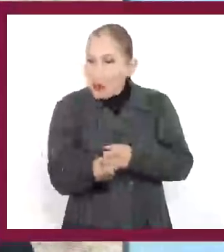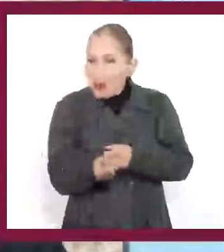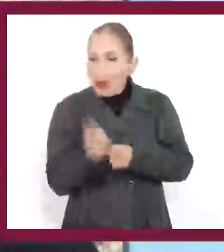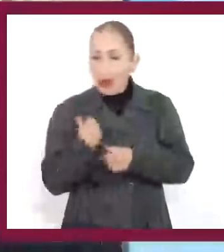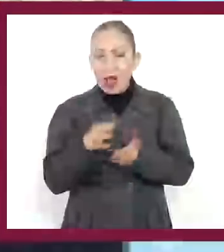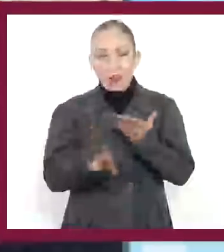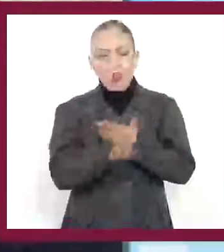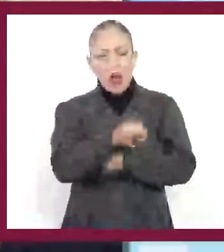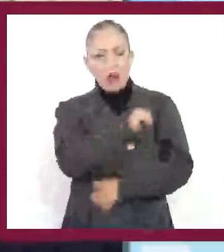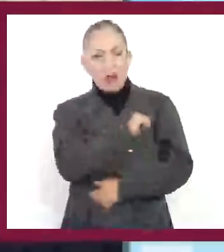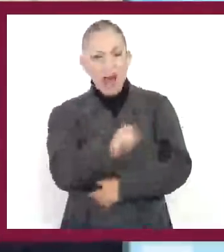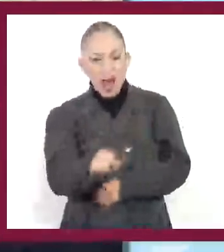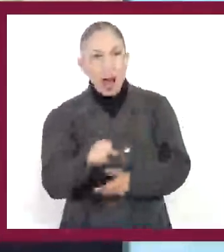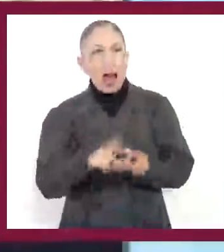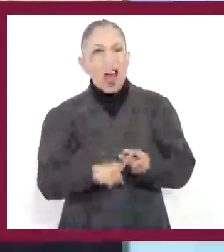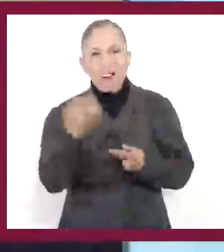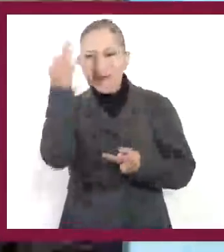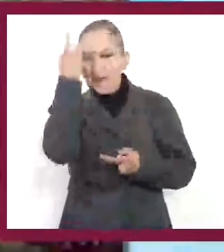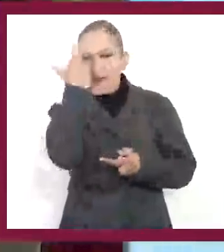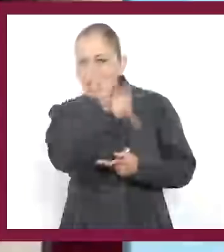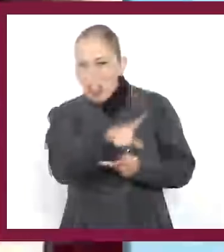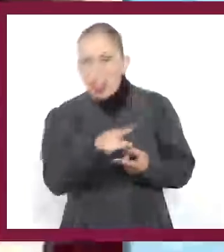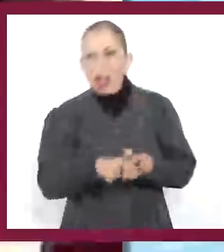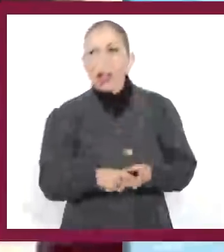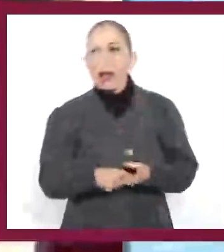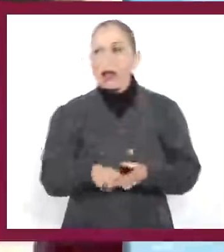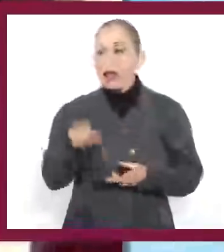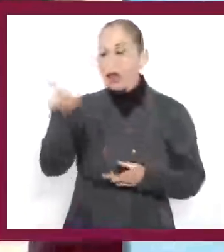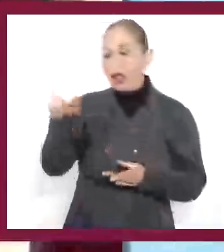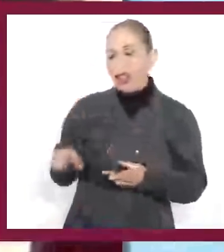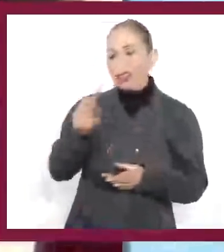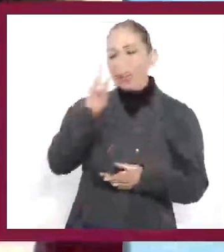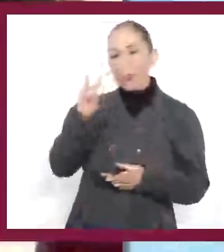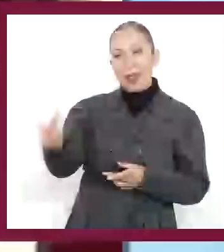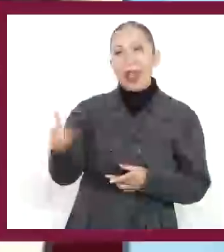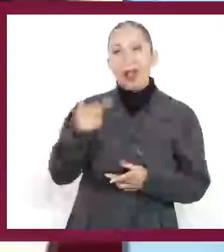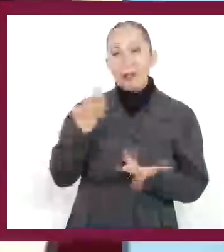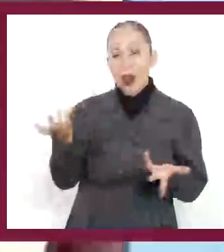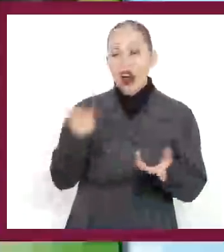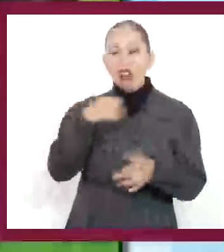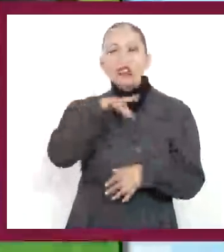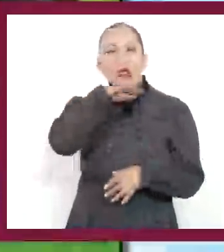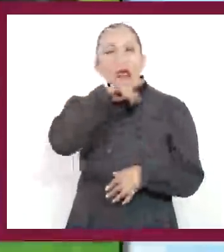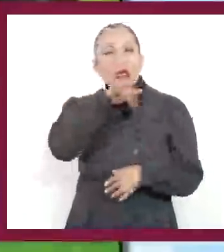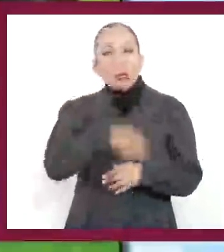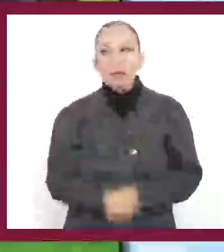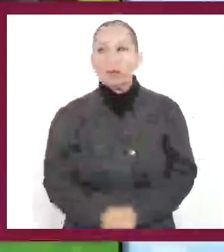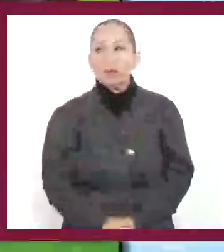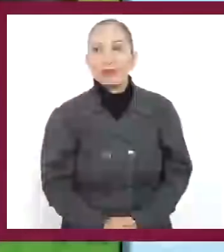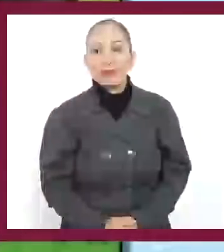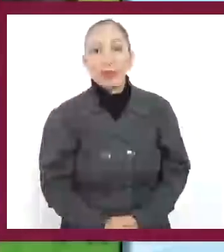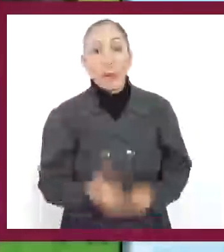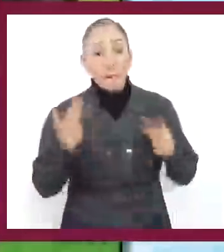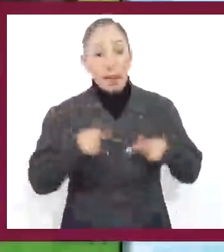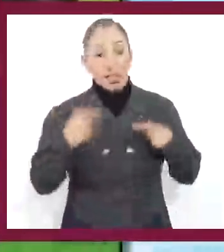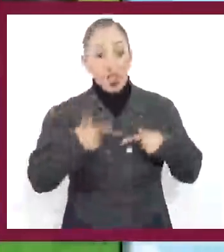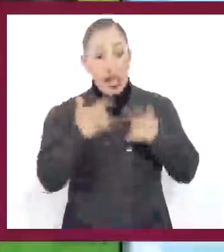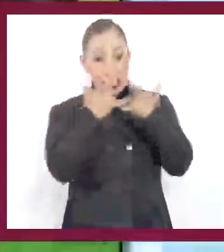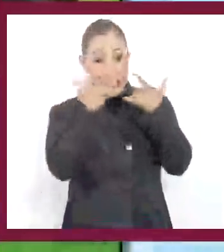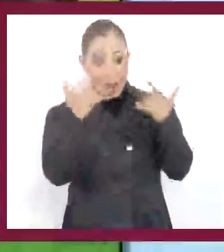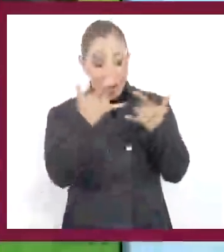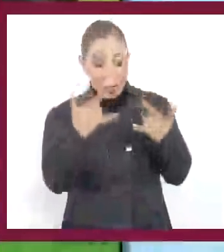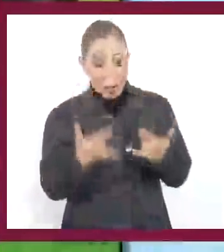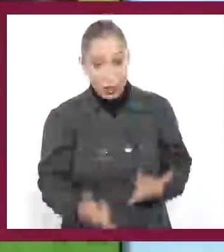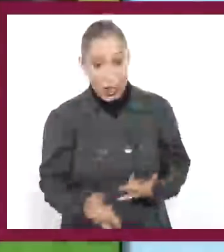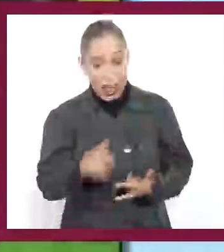bruja mala, fea. Así la ponen toda pandrosa. Los personajes de cuentos de hadas